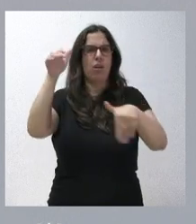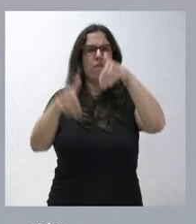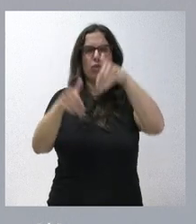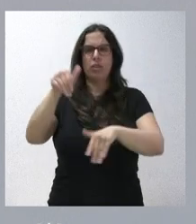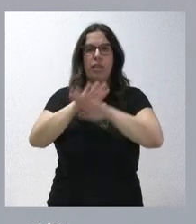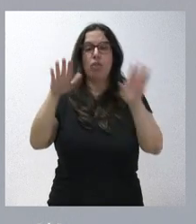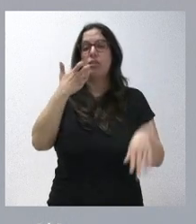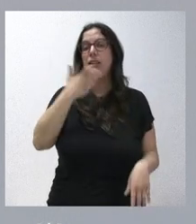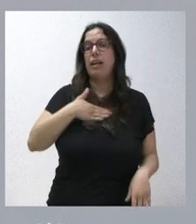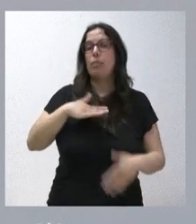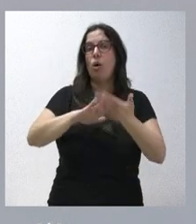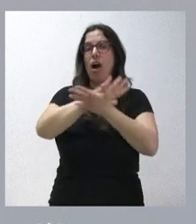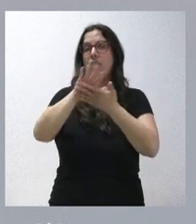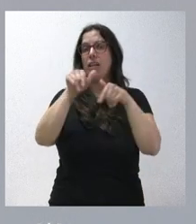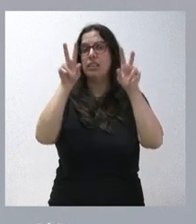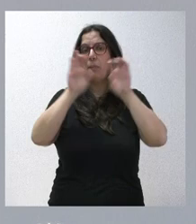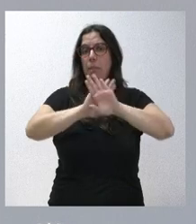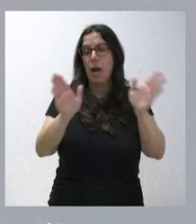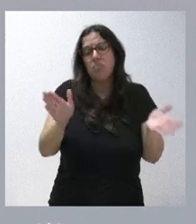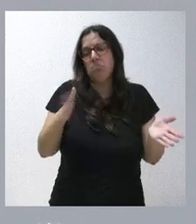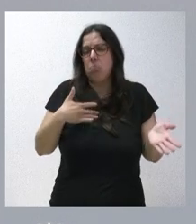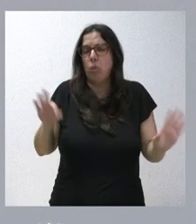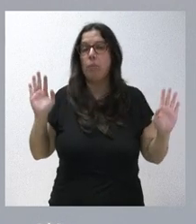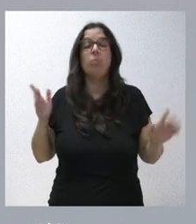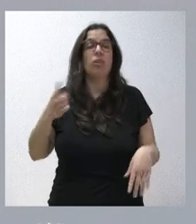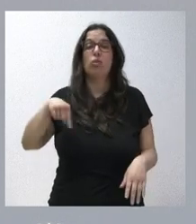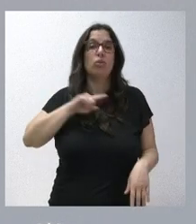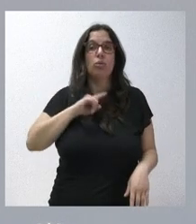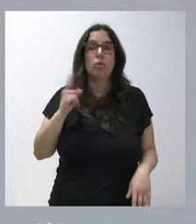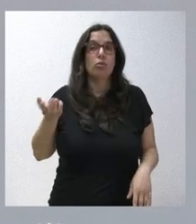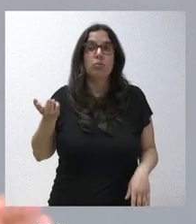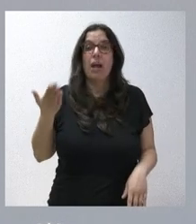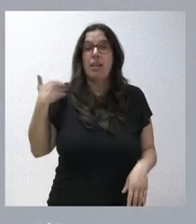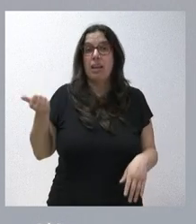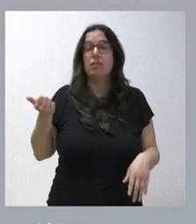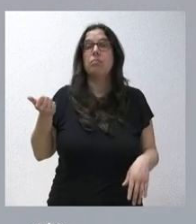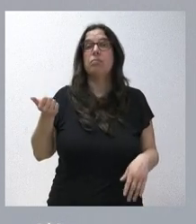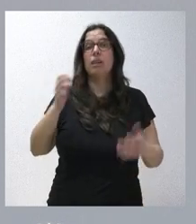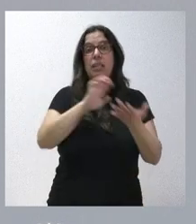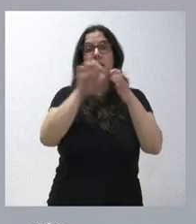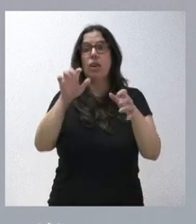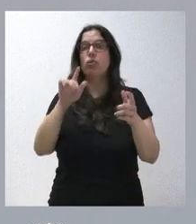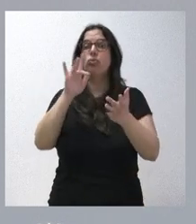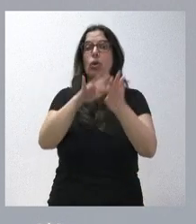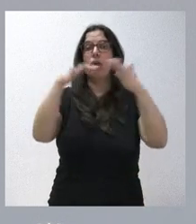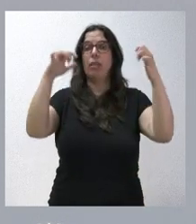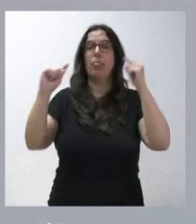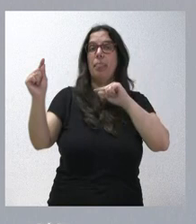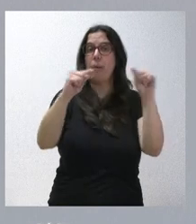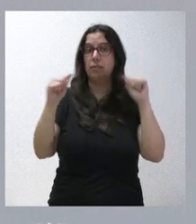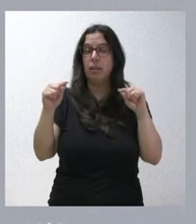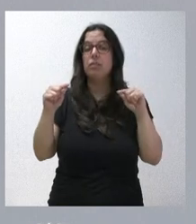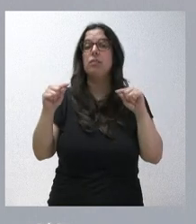queremos hablar solo de eso podemos hacerlo pero nosotros ayer en Castilla León hubo un debate las cortes de